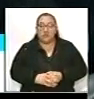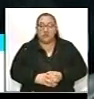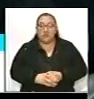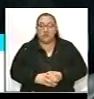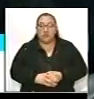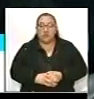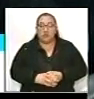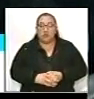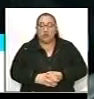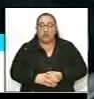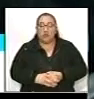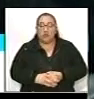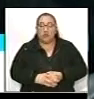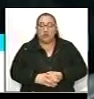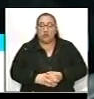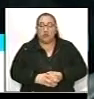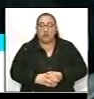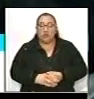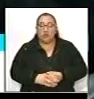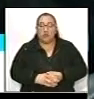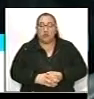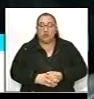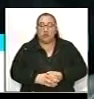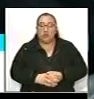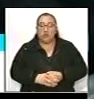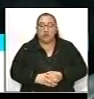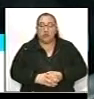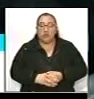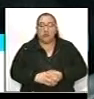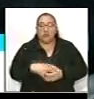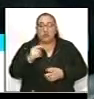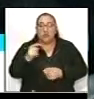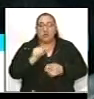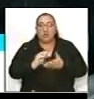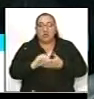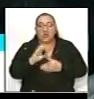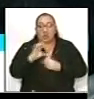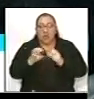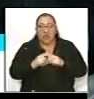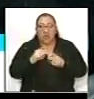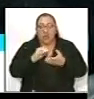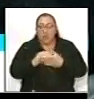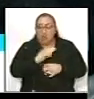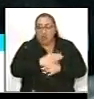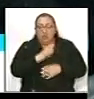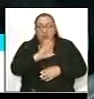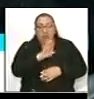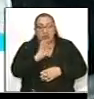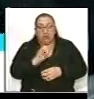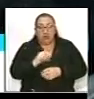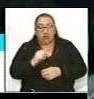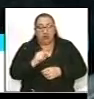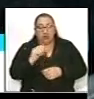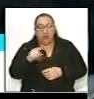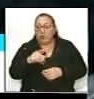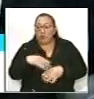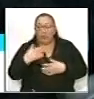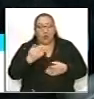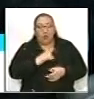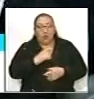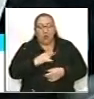un 5%, establece un 5%. Okay, y las universidades legalmente no pueden